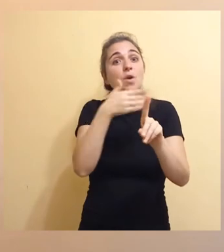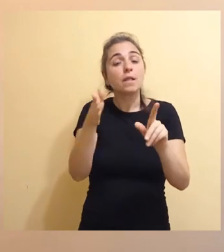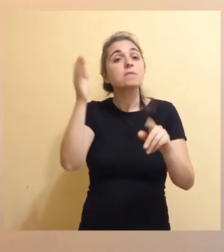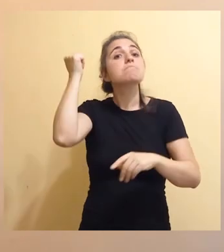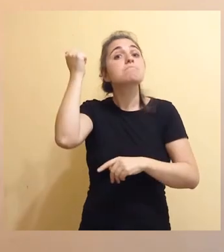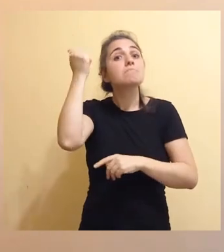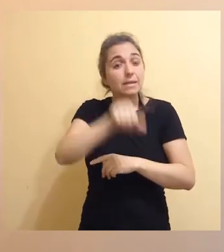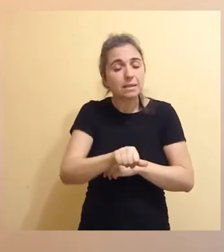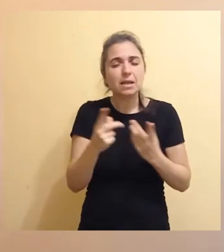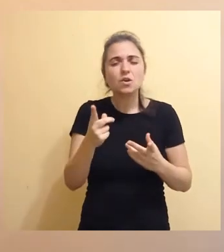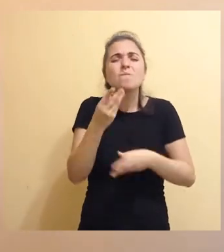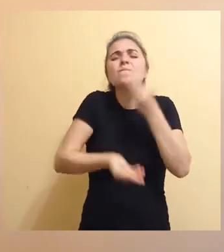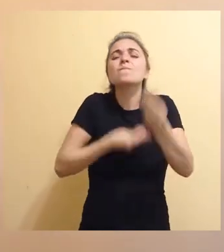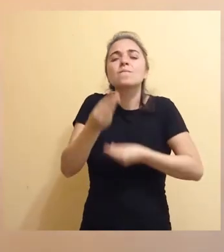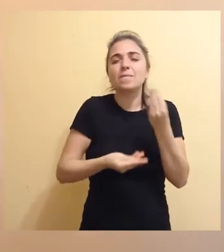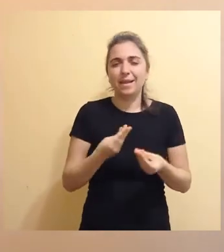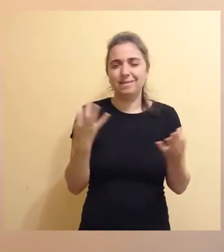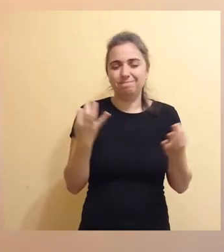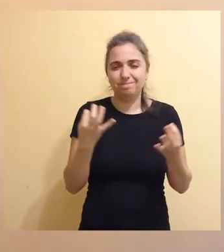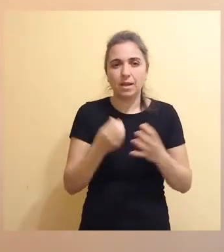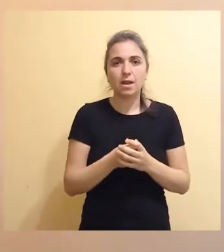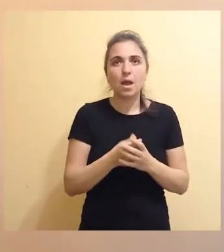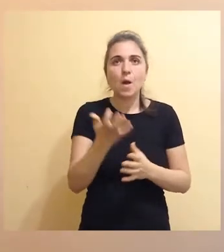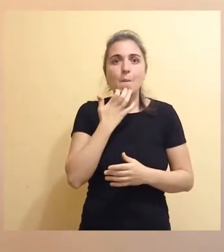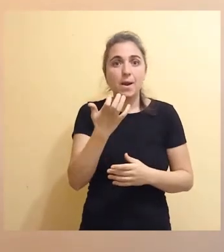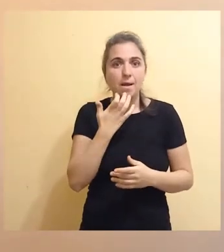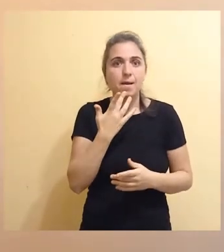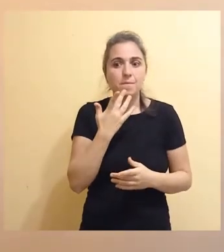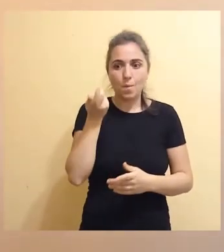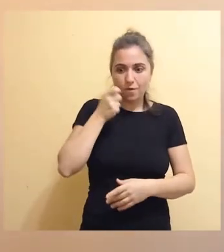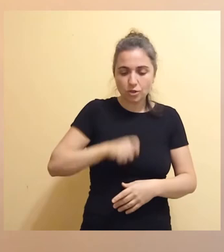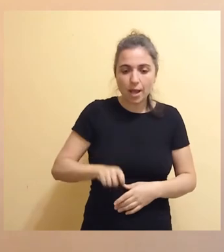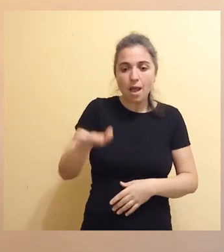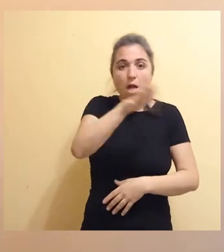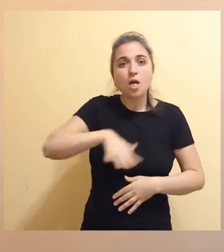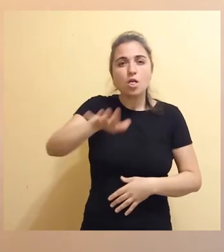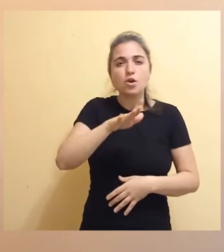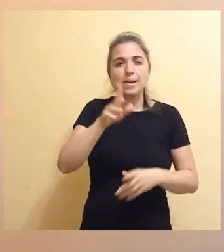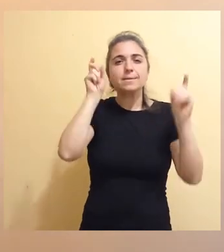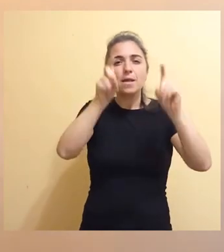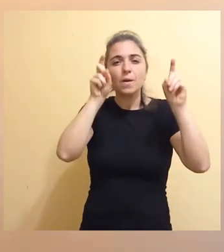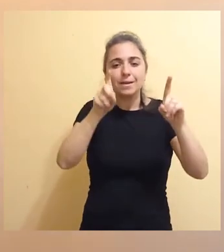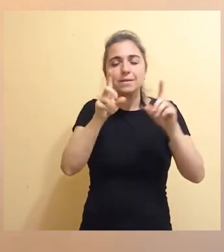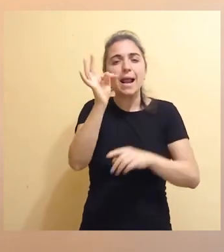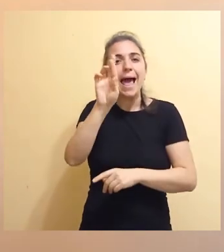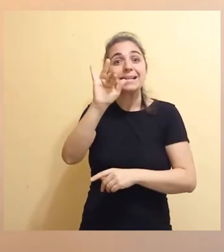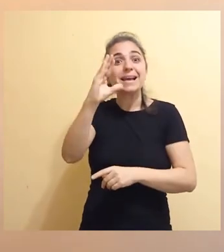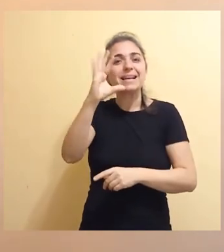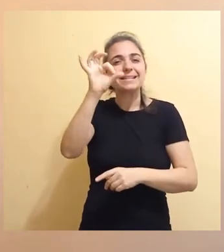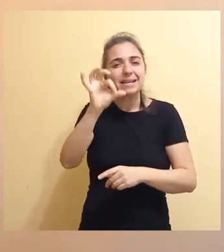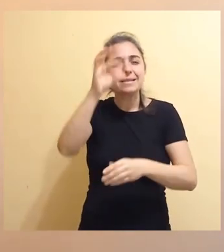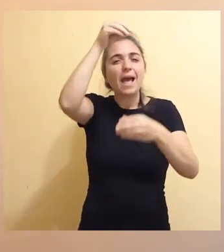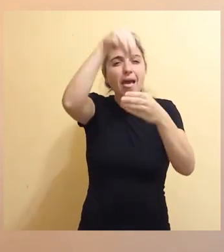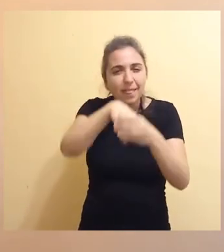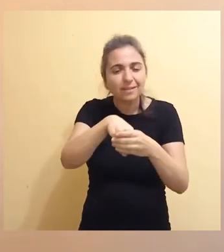ciberviolencias machistas, ¿qué podemos hacer? Pues yo os diría que, por ejemplo, como educadoras o en espacios educativos, nos llevemos las TRICs